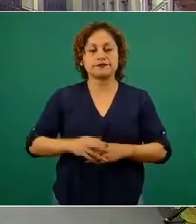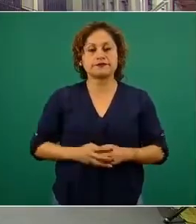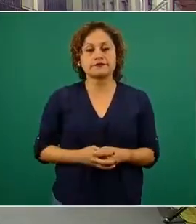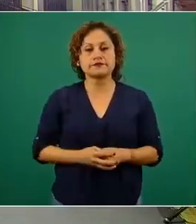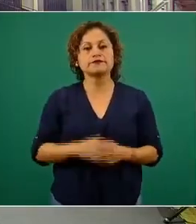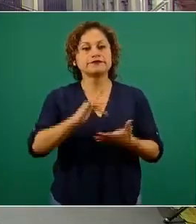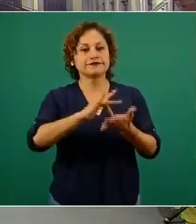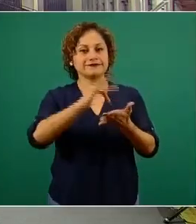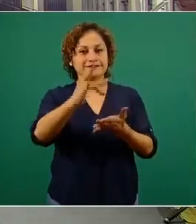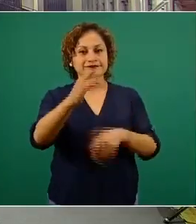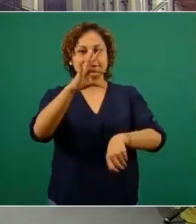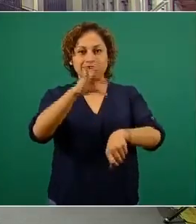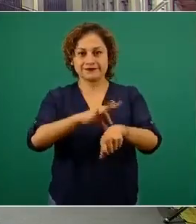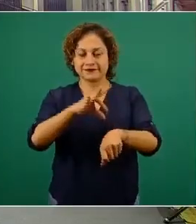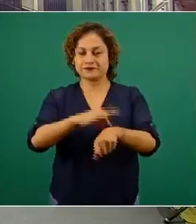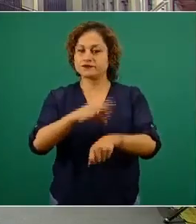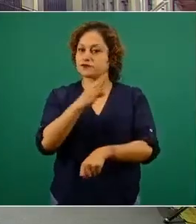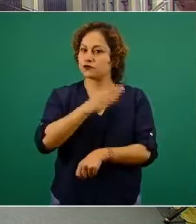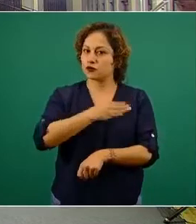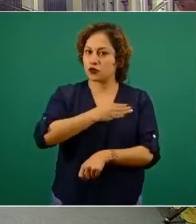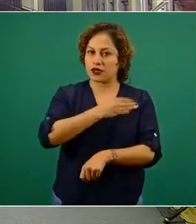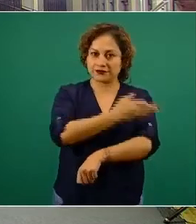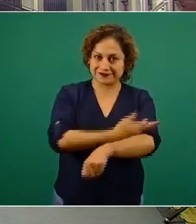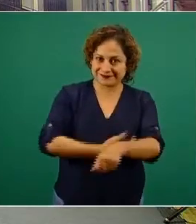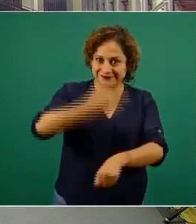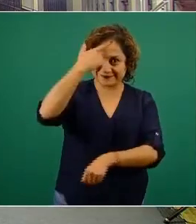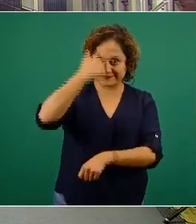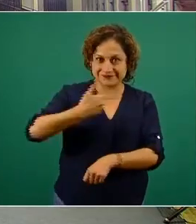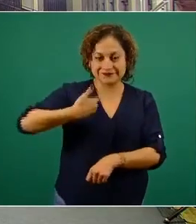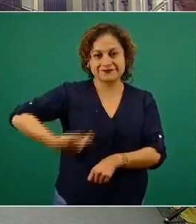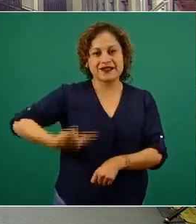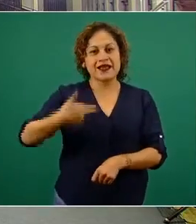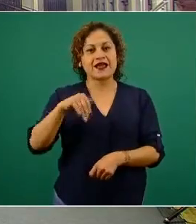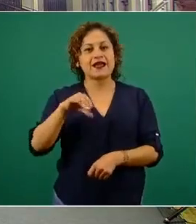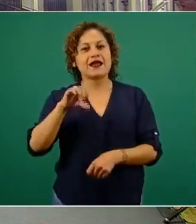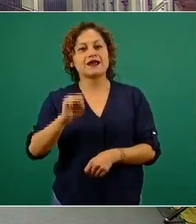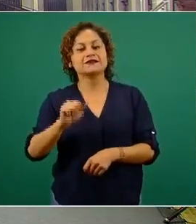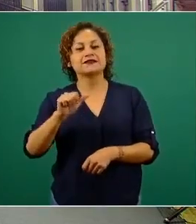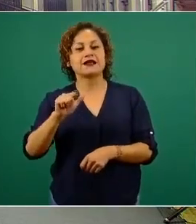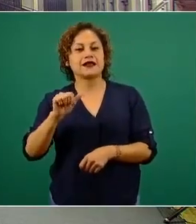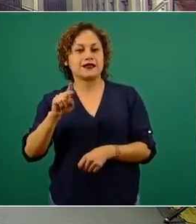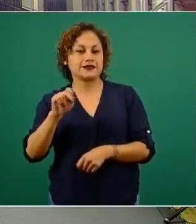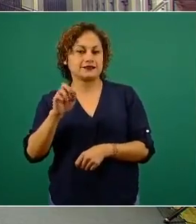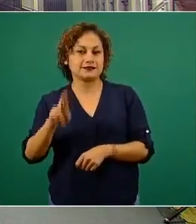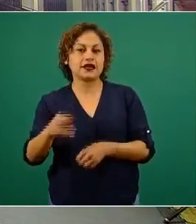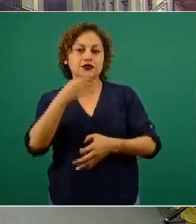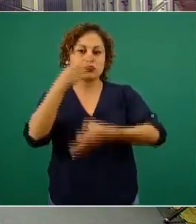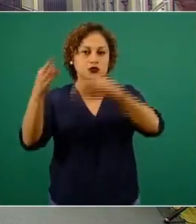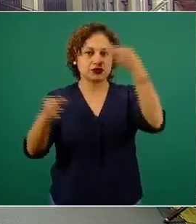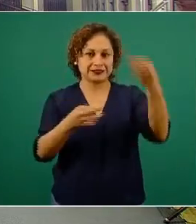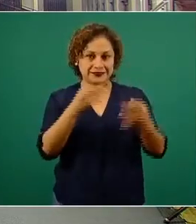Doctor, muy buenas tardes, noches. Hans Salazar de Noticiero en Redes.